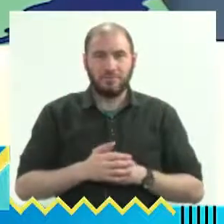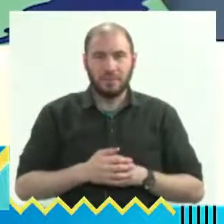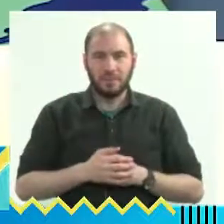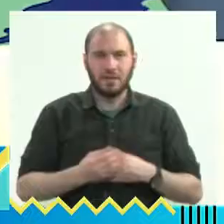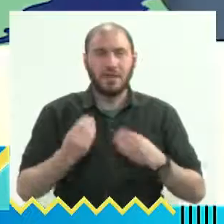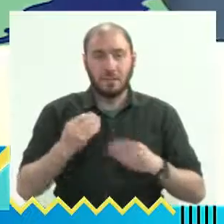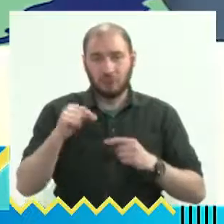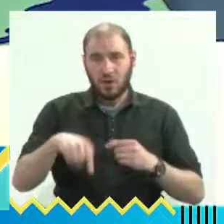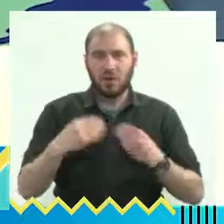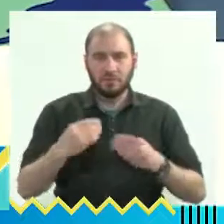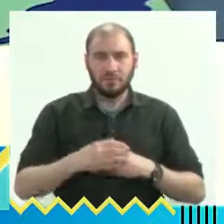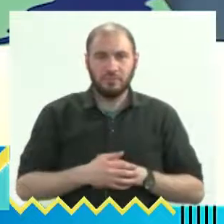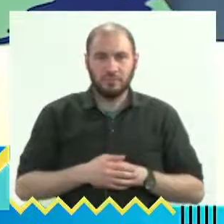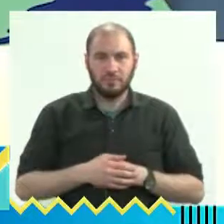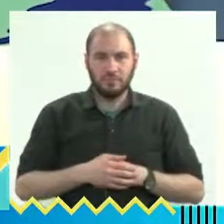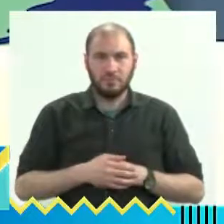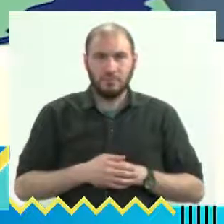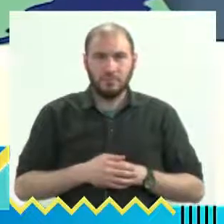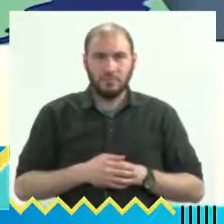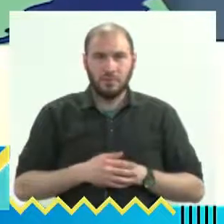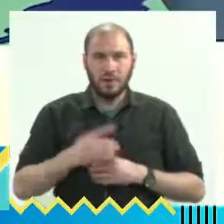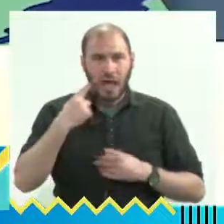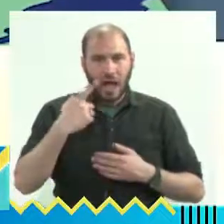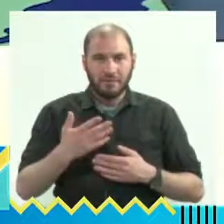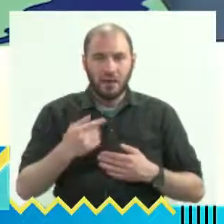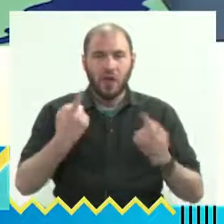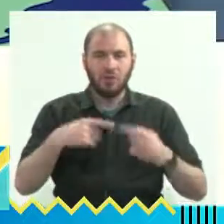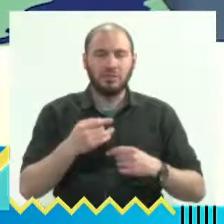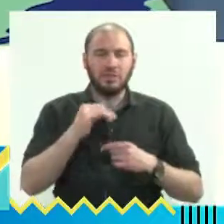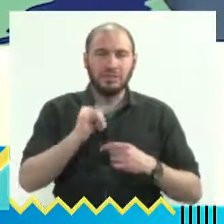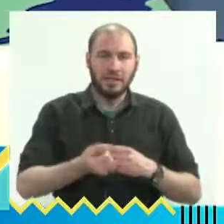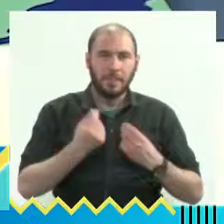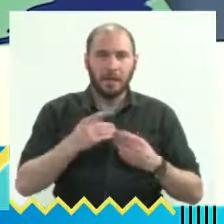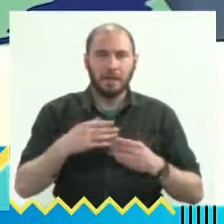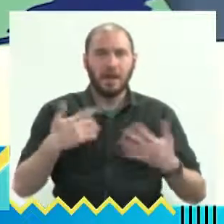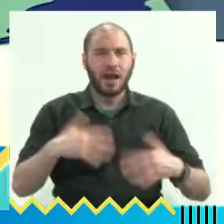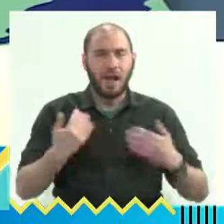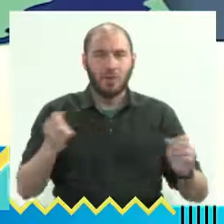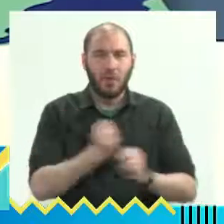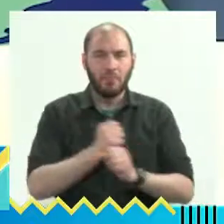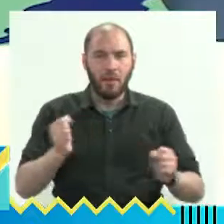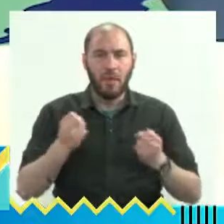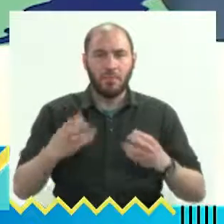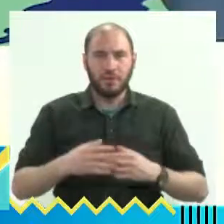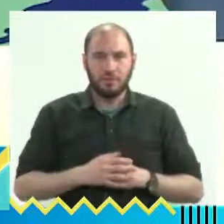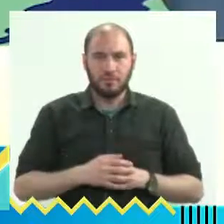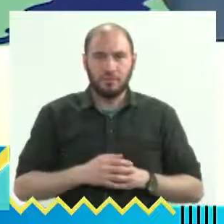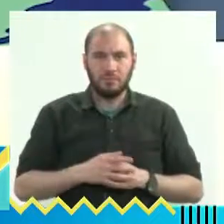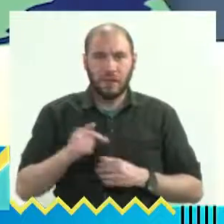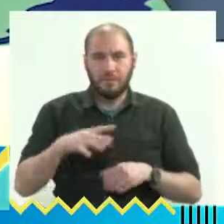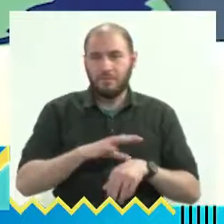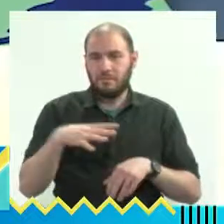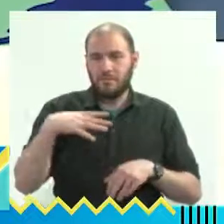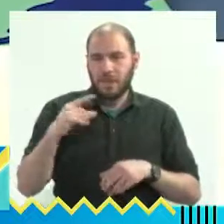que ha pasado ahora? Se evaluó cuáles eran las factibilidades para que saliera rápido, porque claramente ya nos queda menos